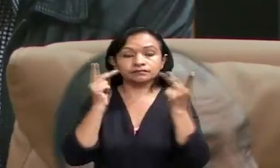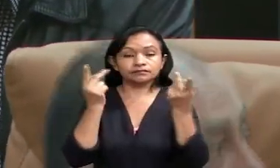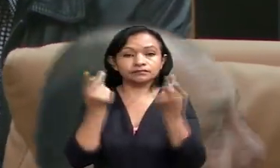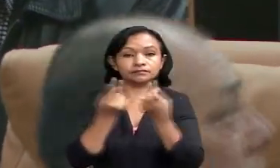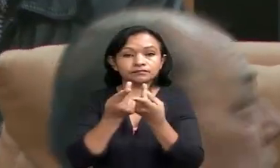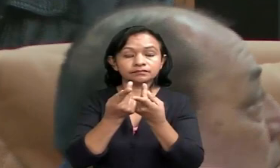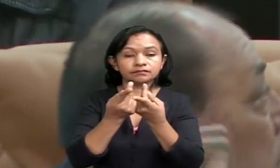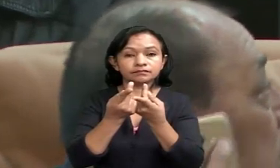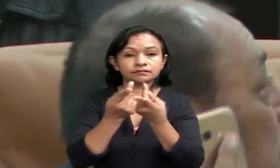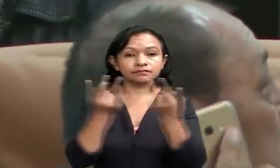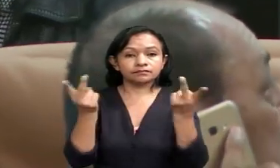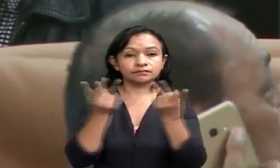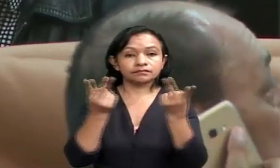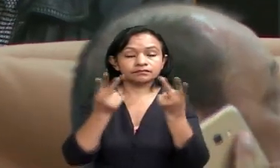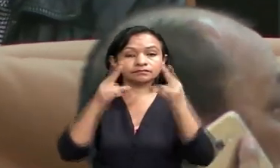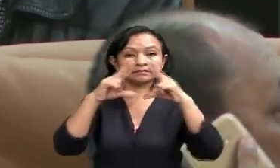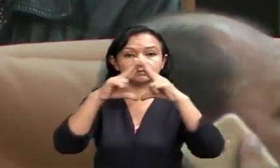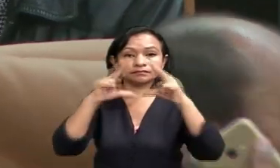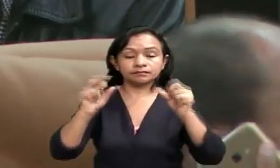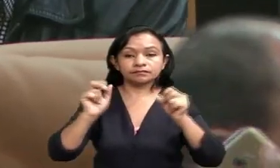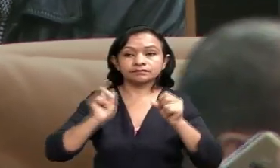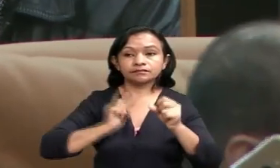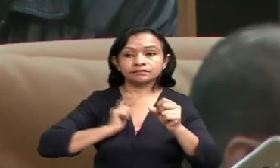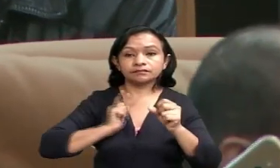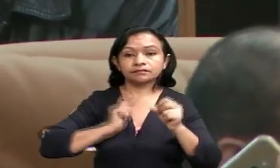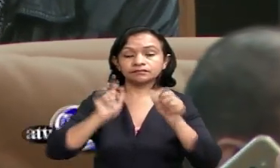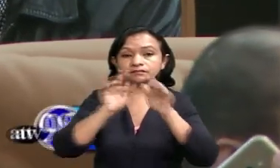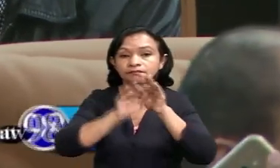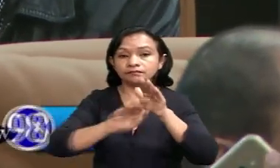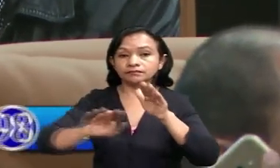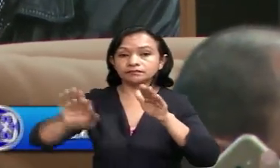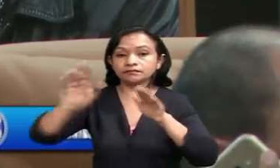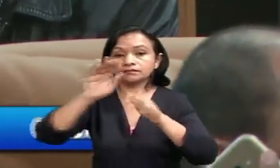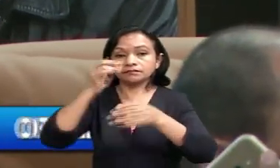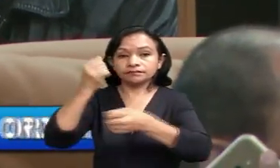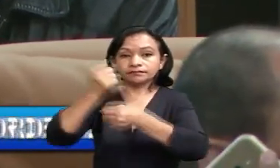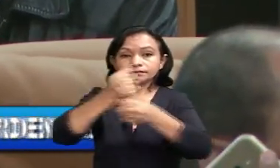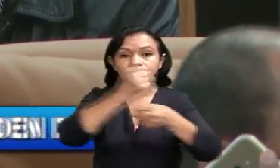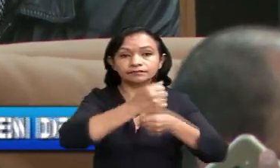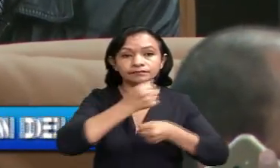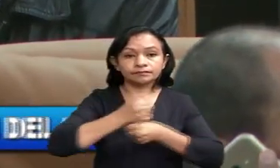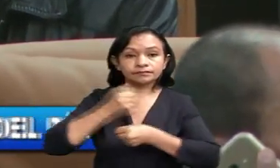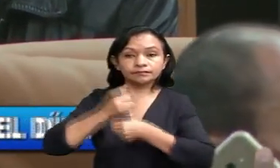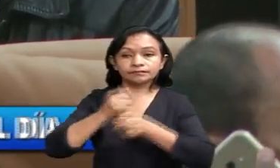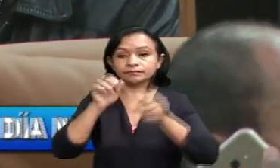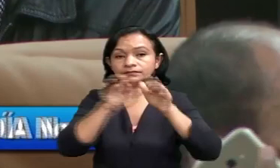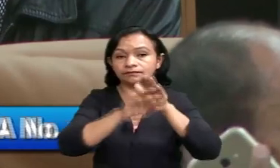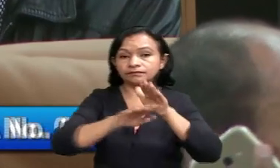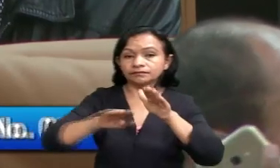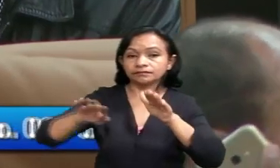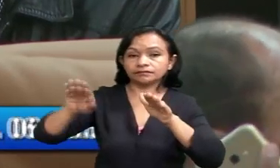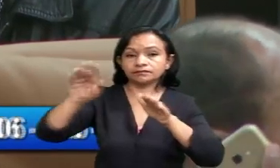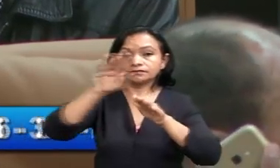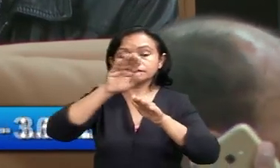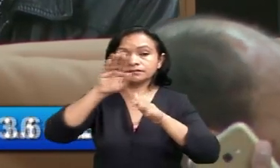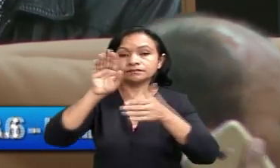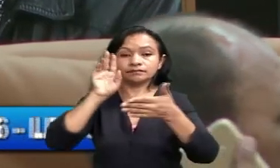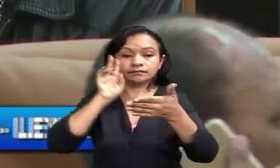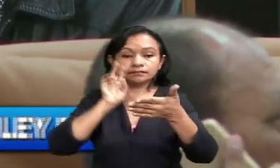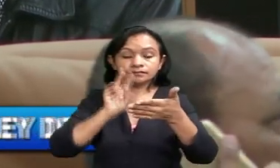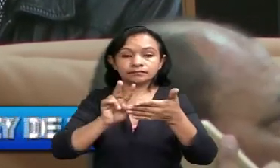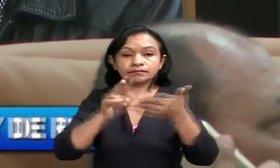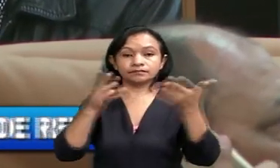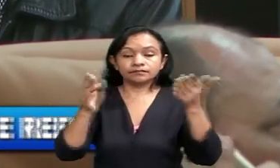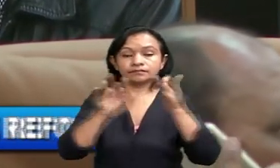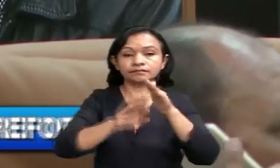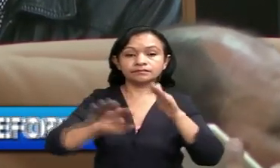nicaragüense va tomando mayor protagonismo, mayor participación y va